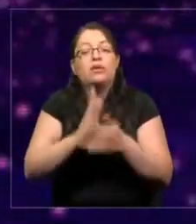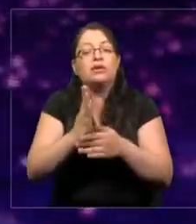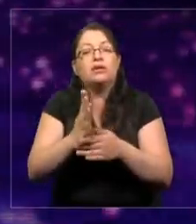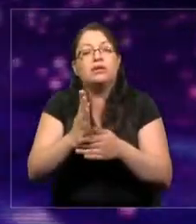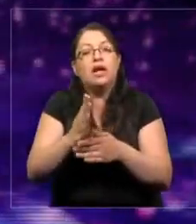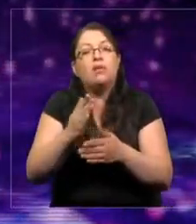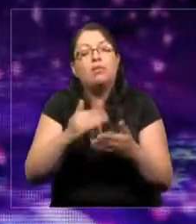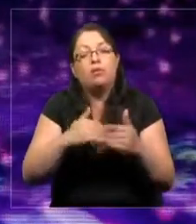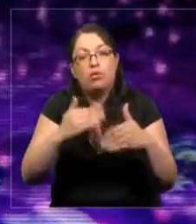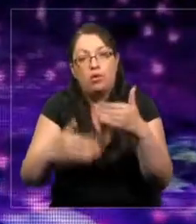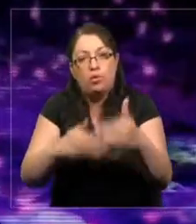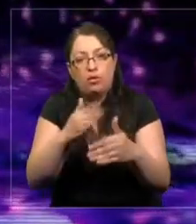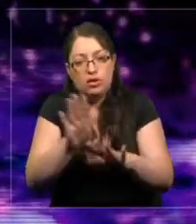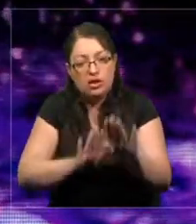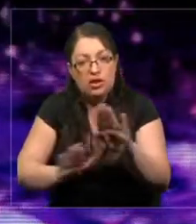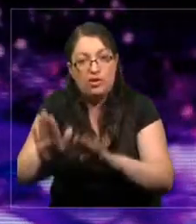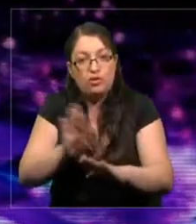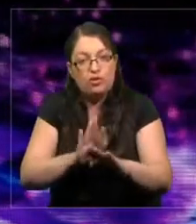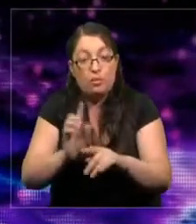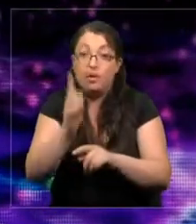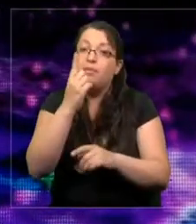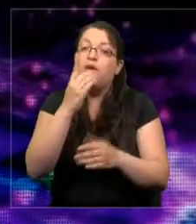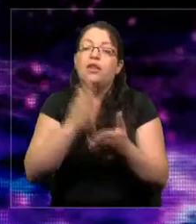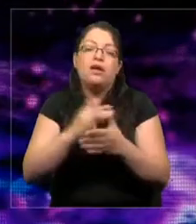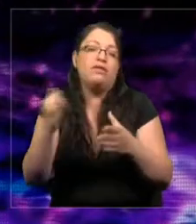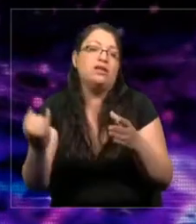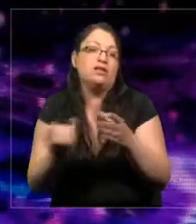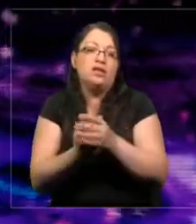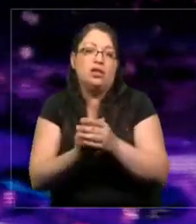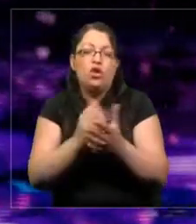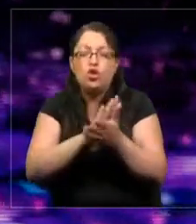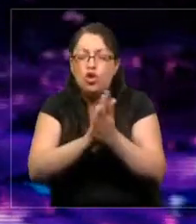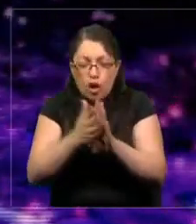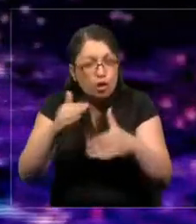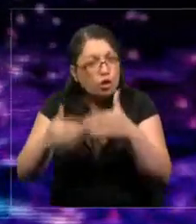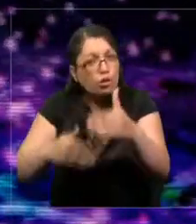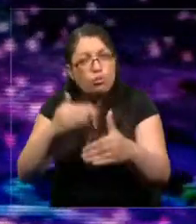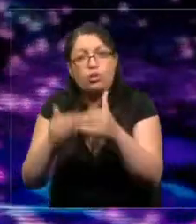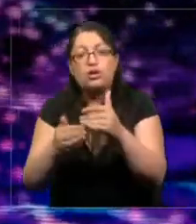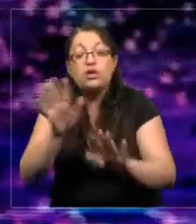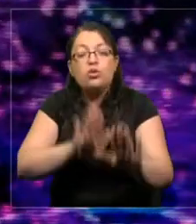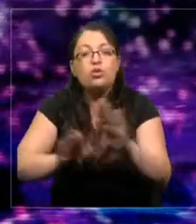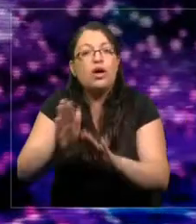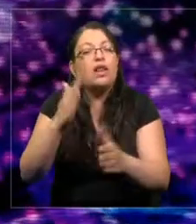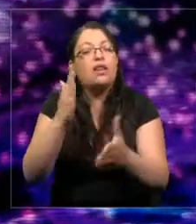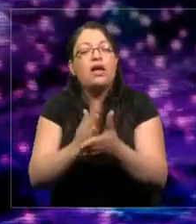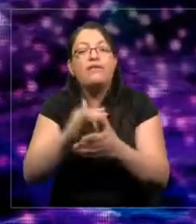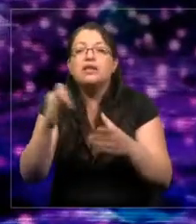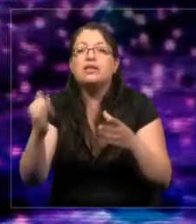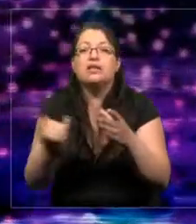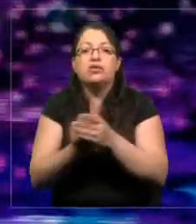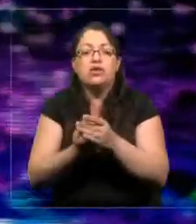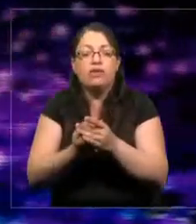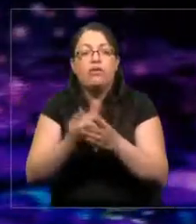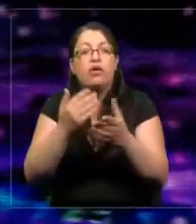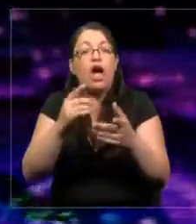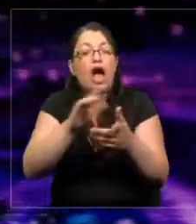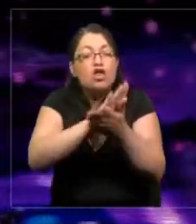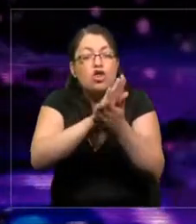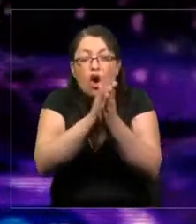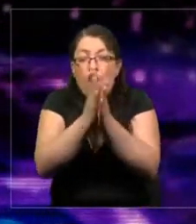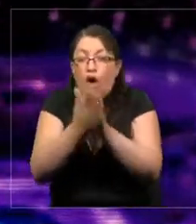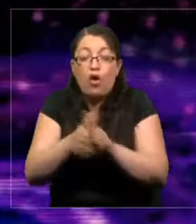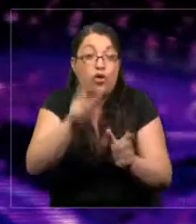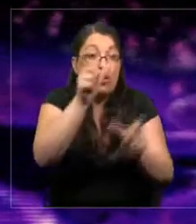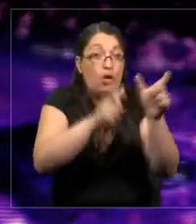uno de ellos es que tiene que ser inclusivo todos los procesos de conservación tienen que considerar a todos los actores humanos